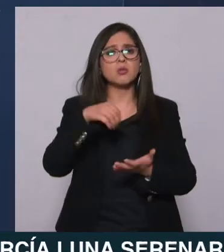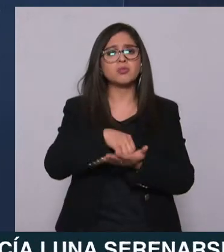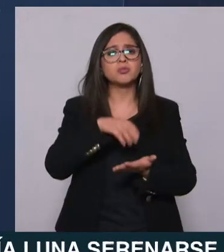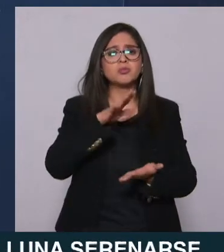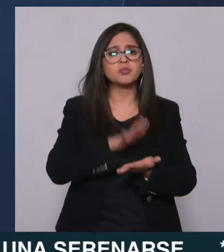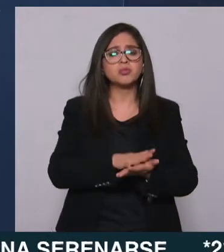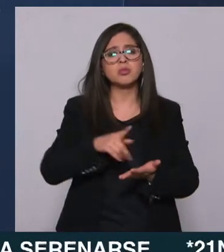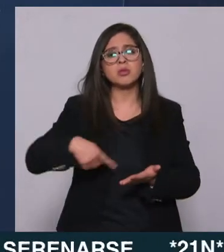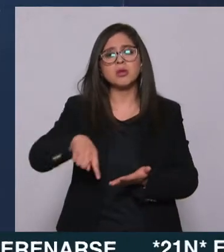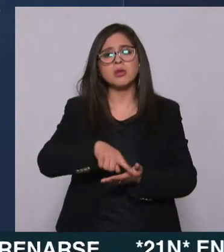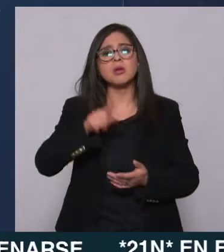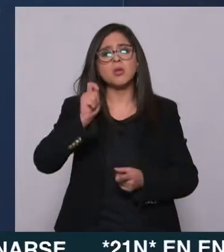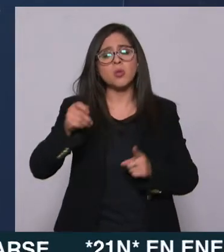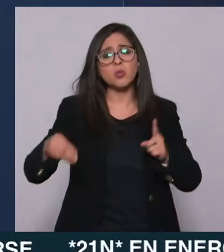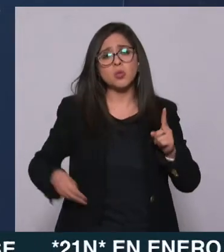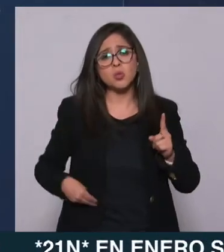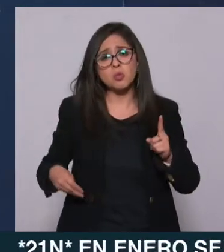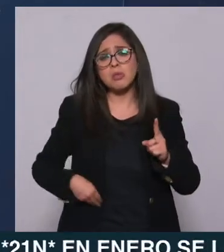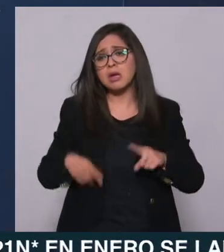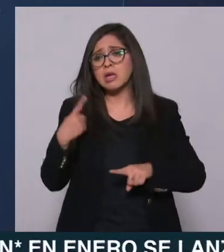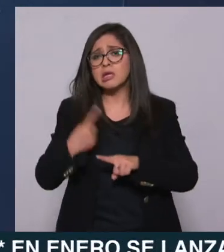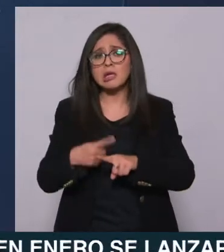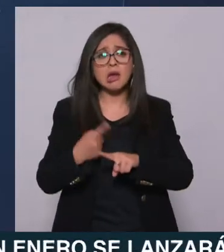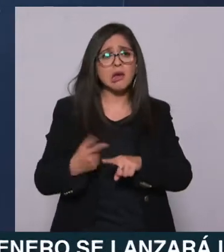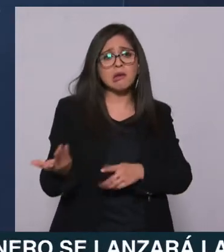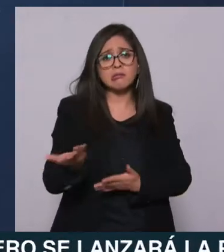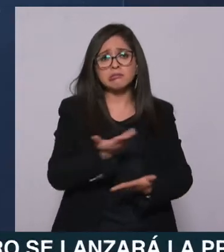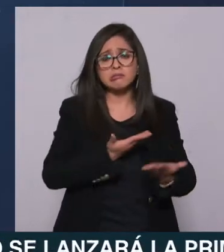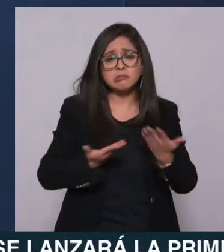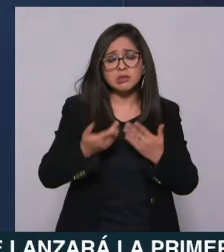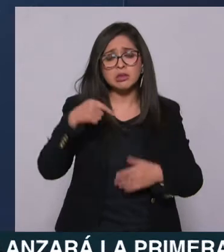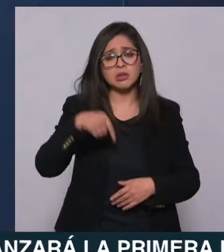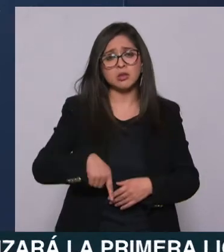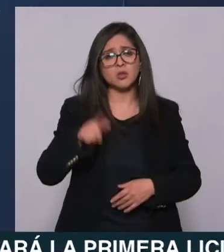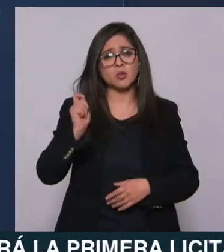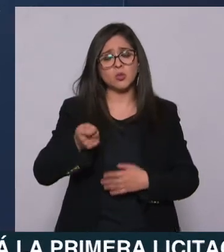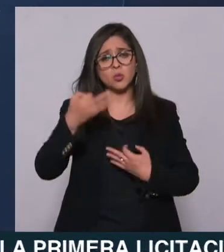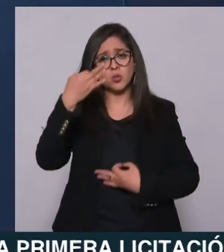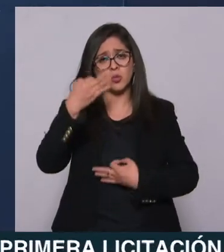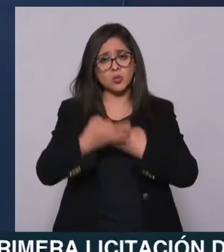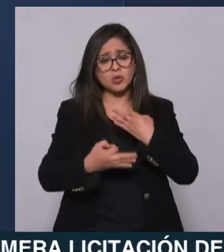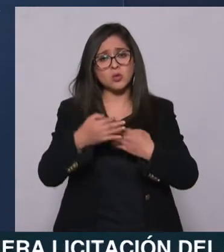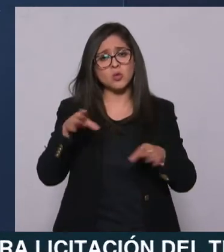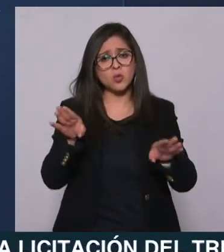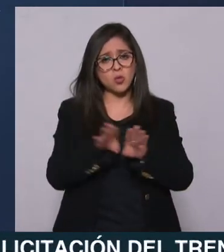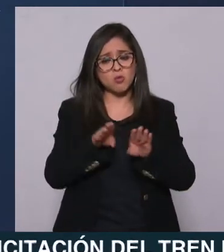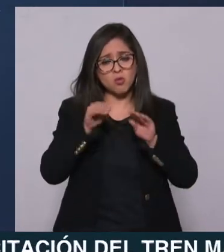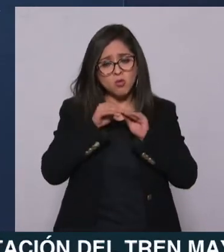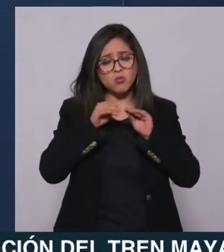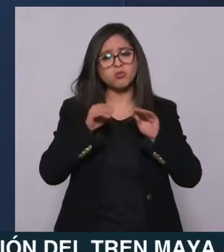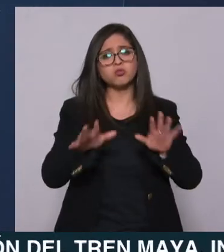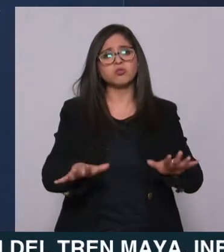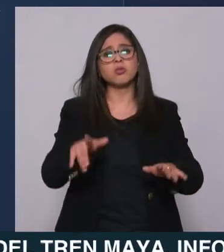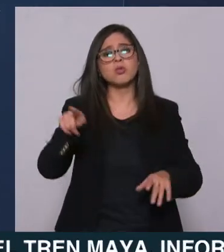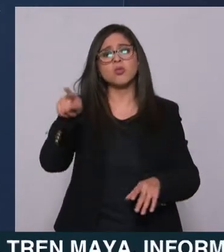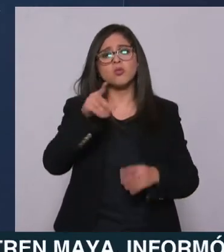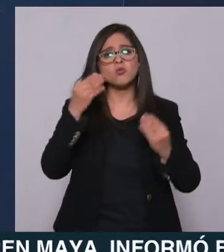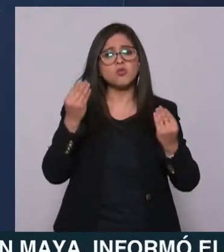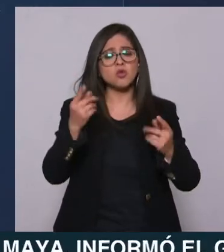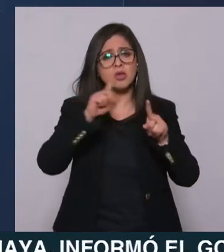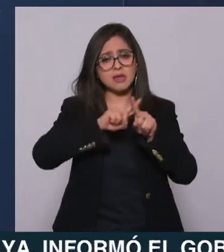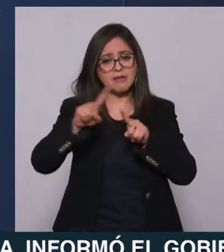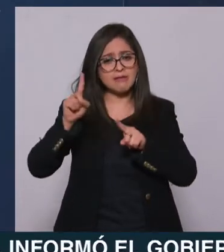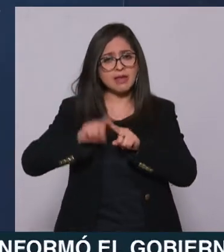los acusados porque no hay duda que a lo largo de este juicio, que dará mucho de qué hablar, muchos temas